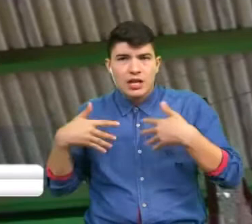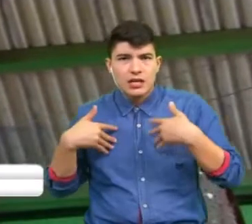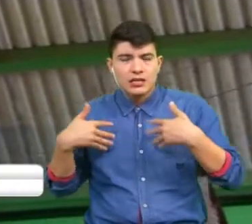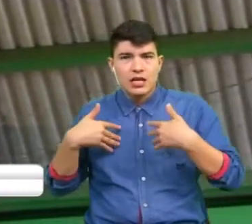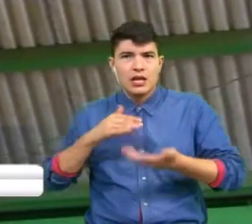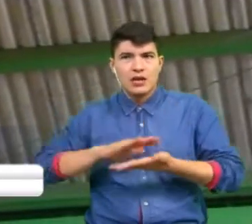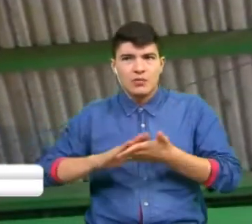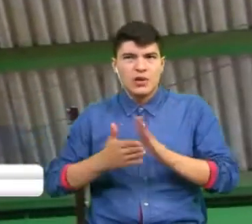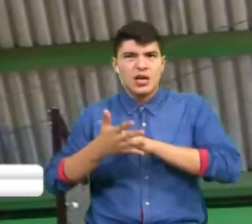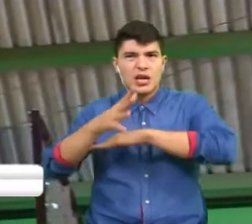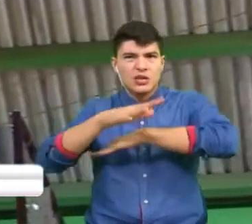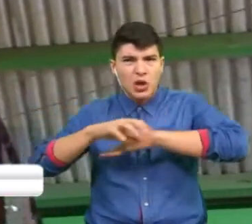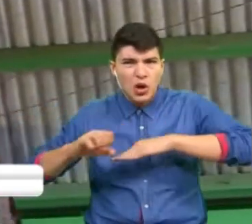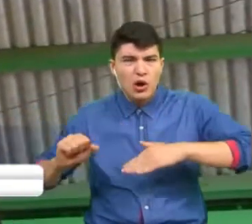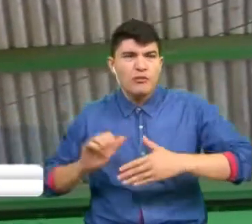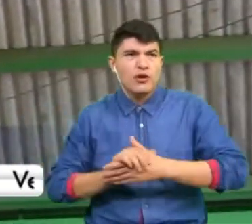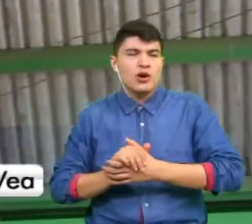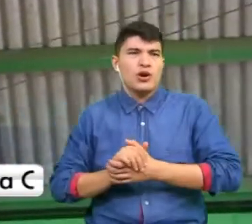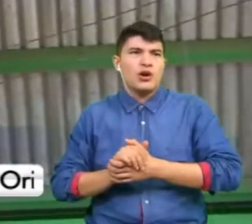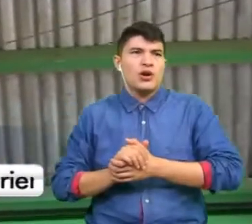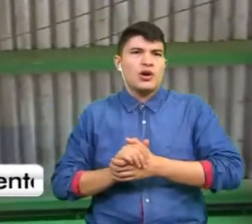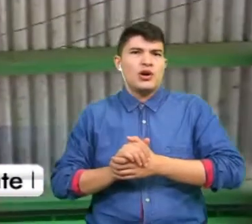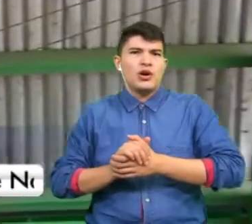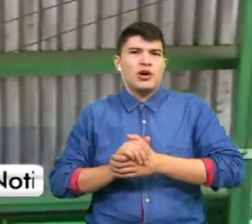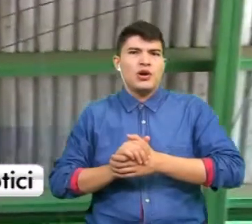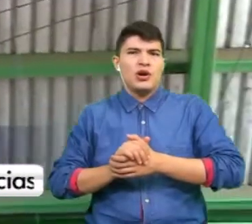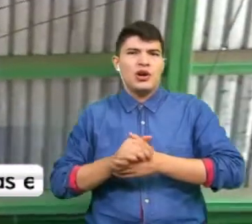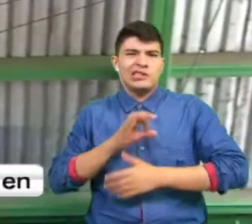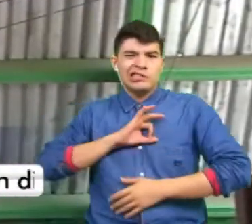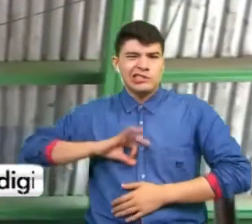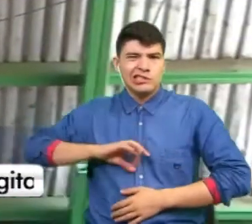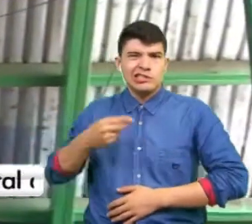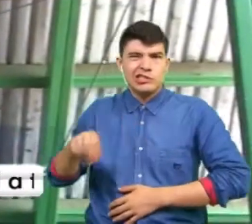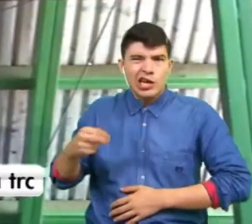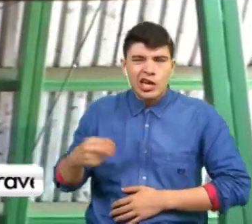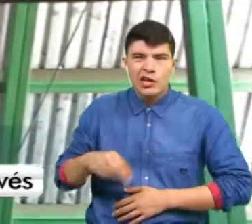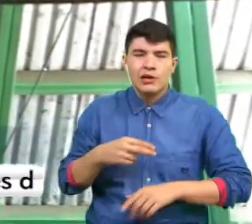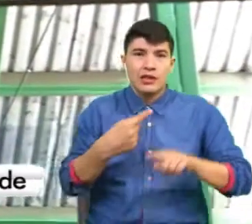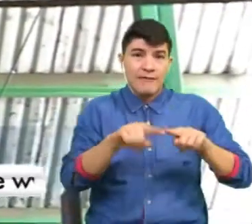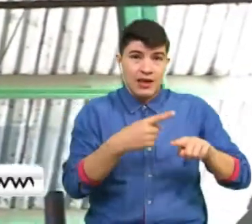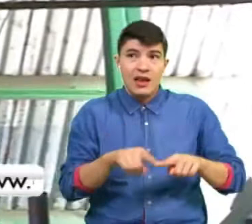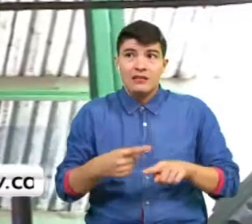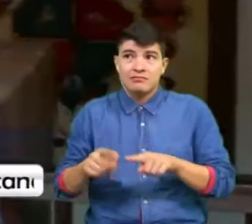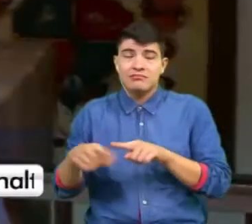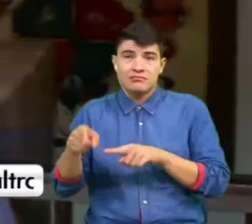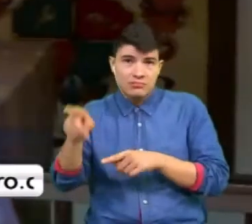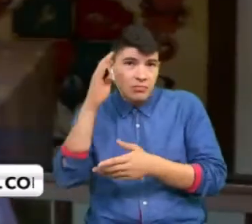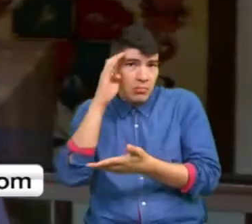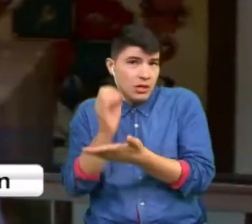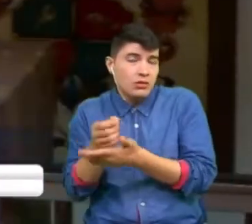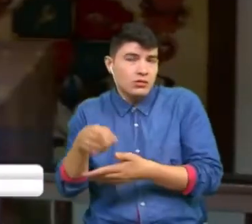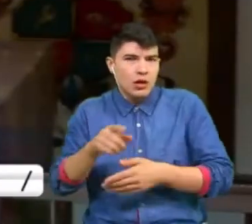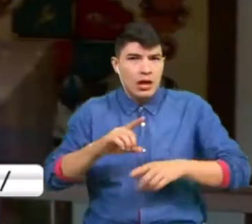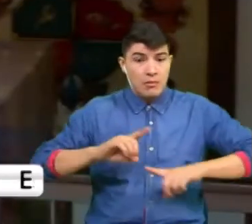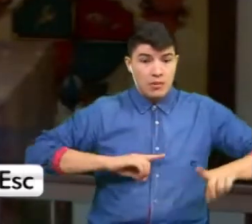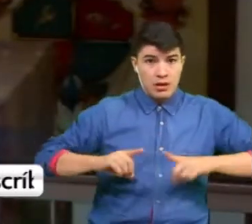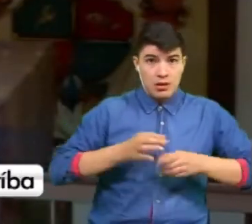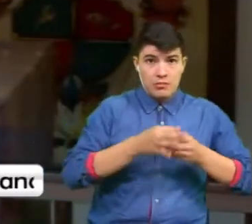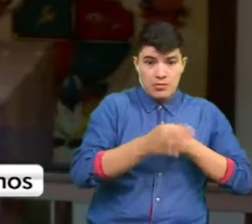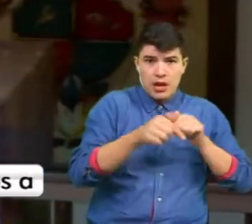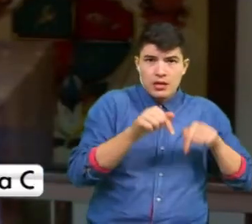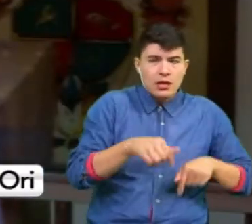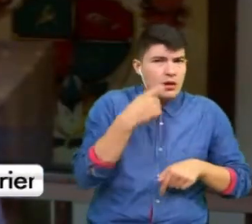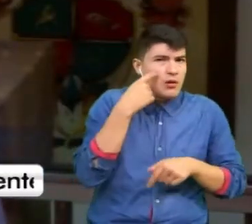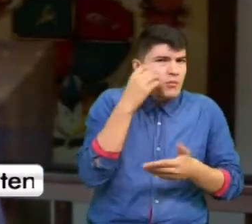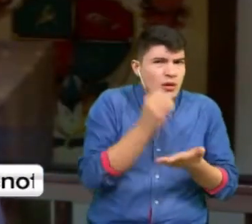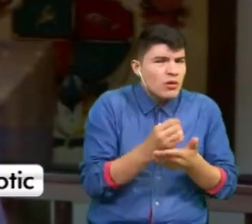comunidad, de robos, de indigencia en torno al sector, será otro punto de vista. El punto de vista de la administración es